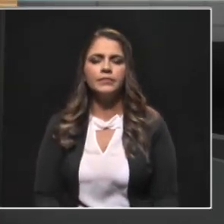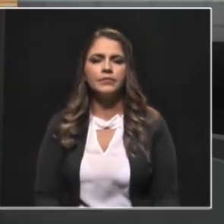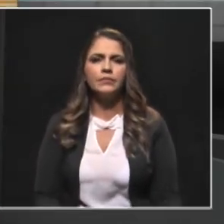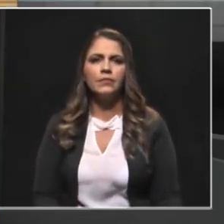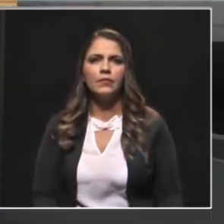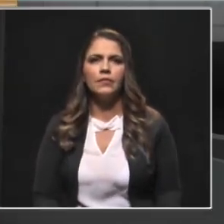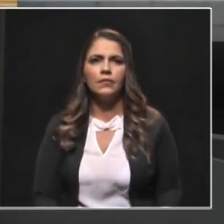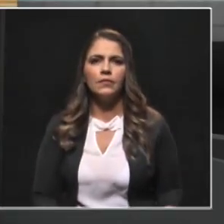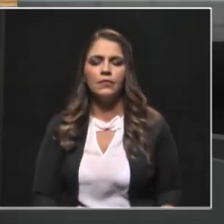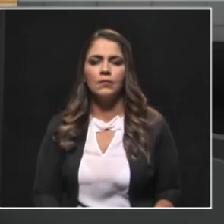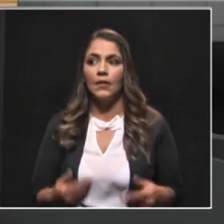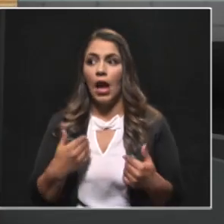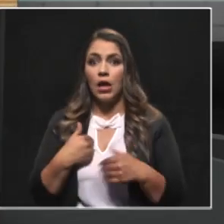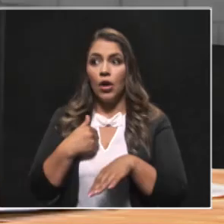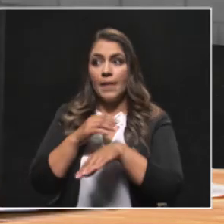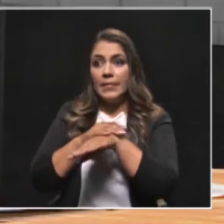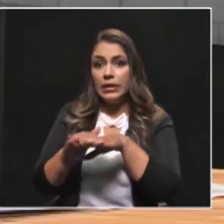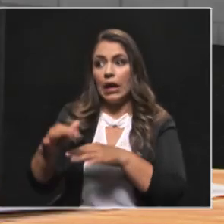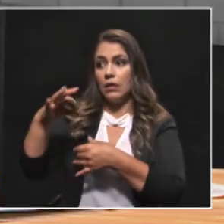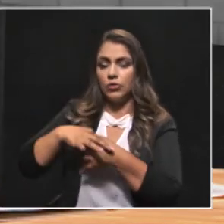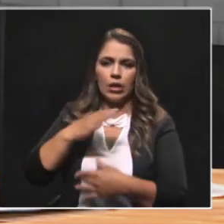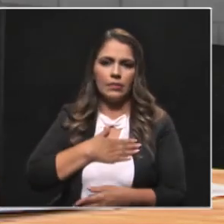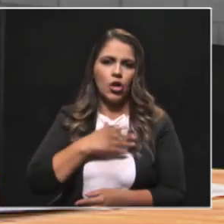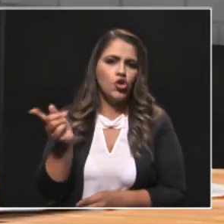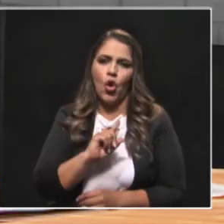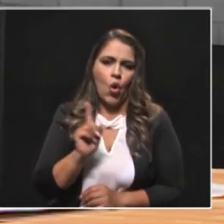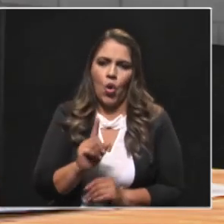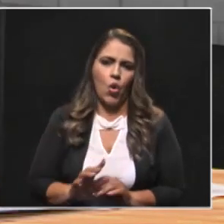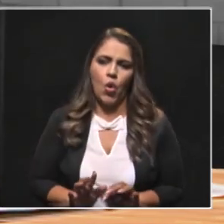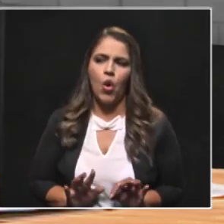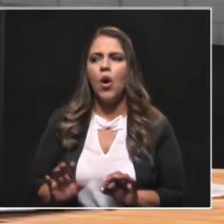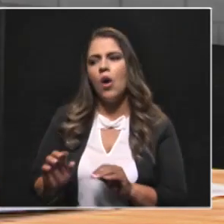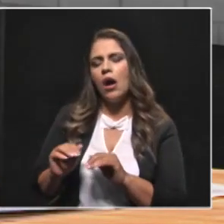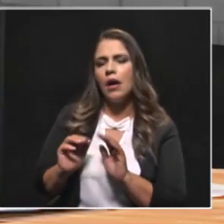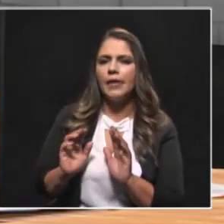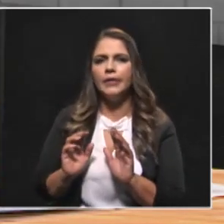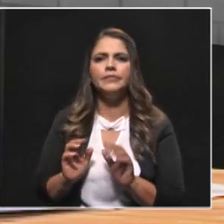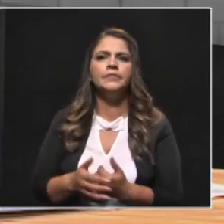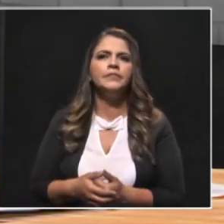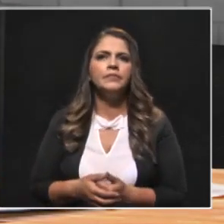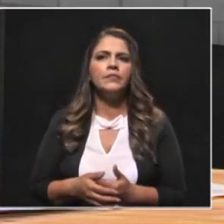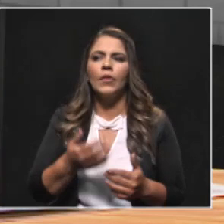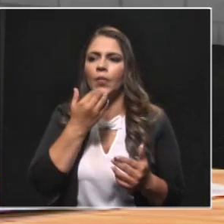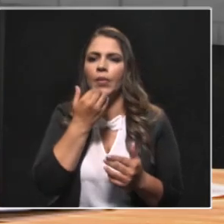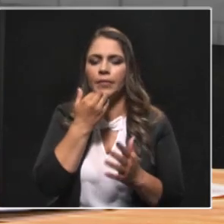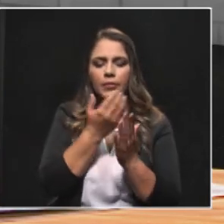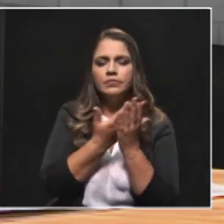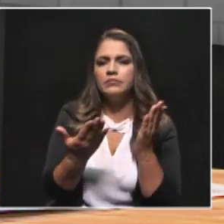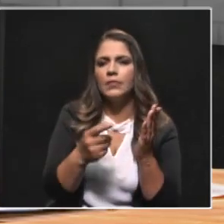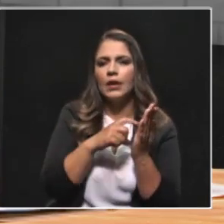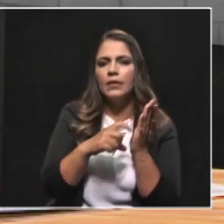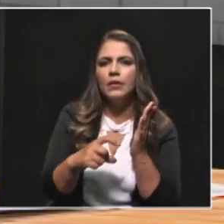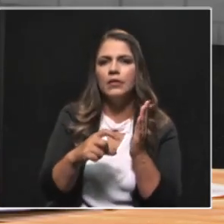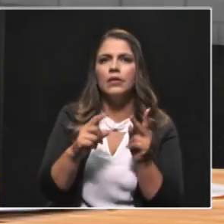digamos, de invitar a votar por el candidato o candidata o por el ciudadano o la ciudadana, ni puede tener elementos